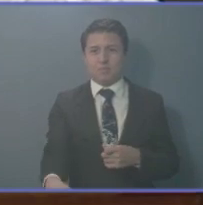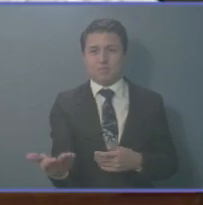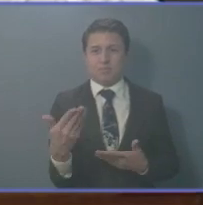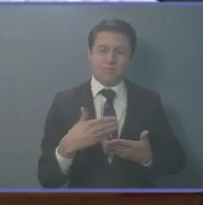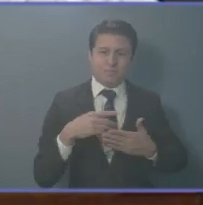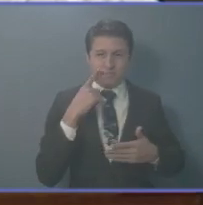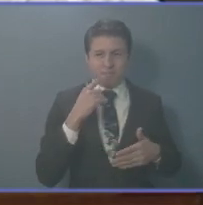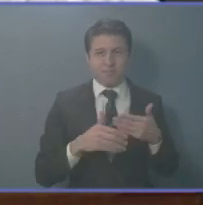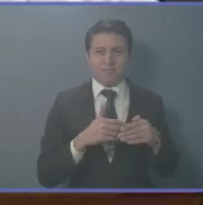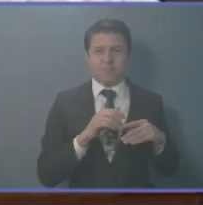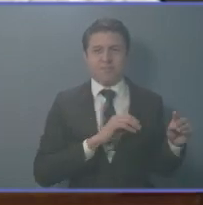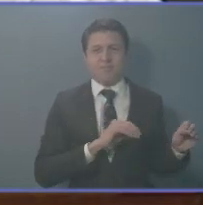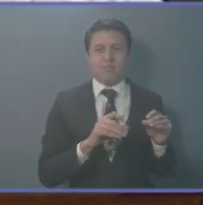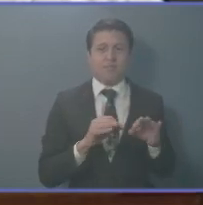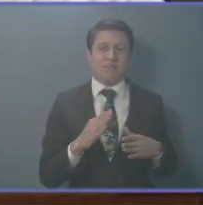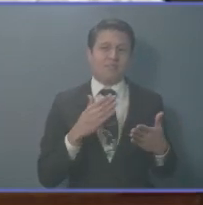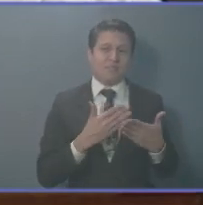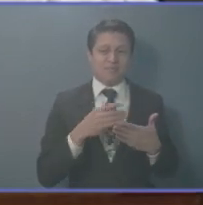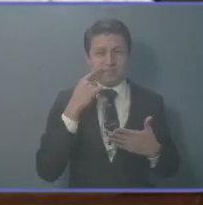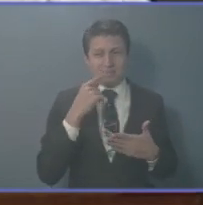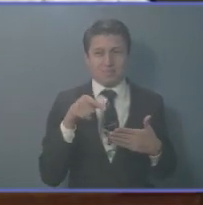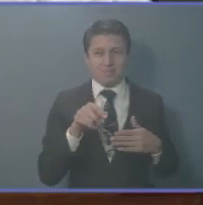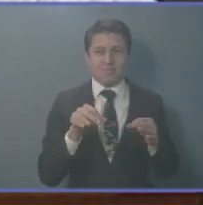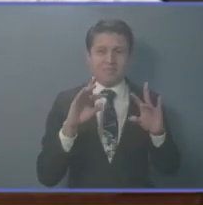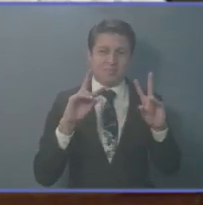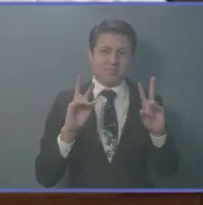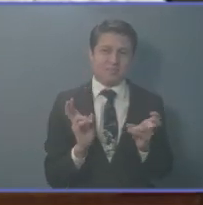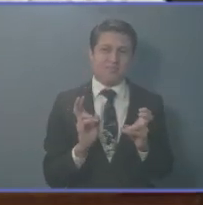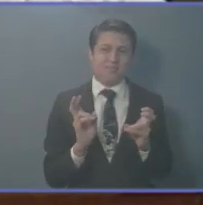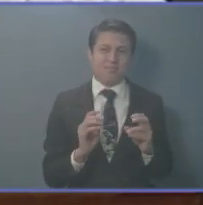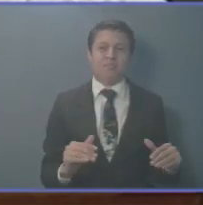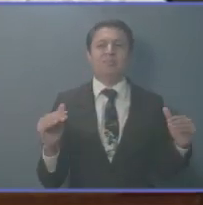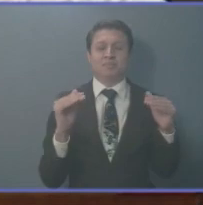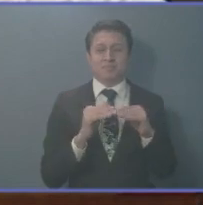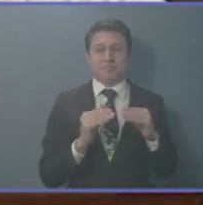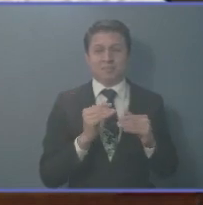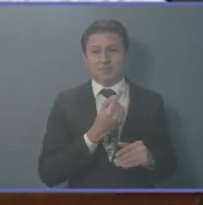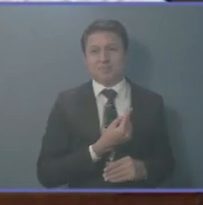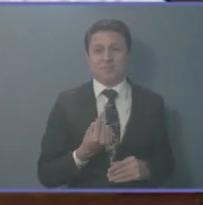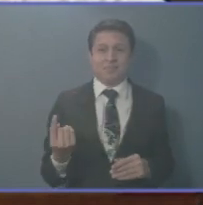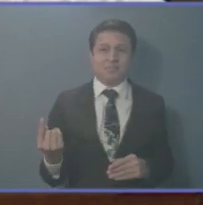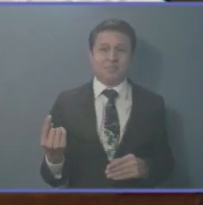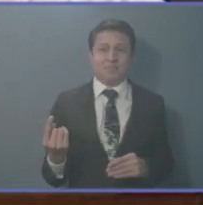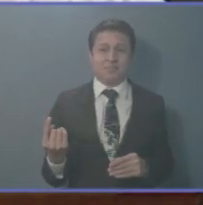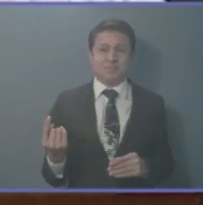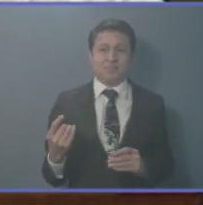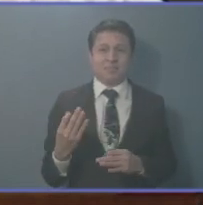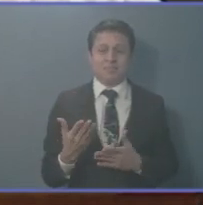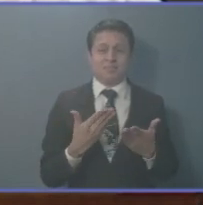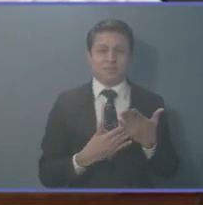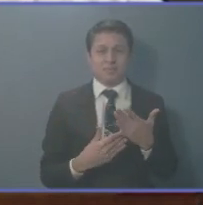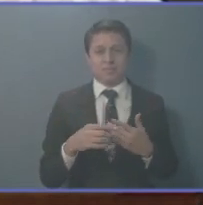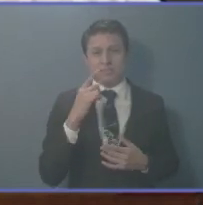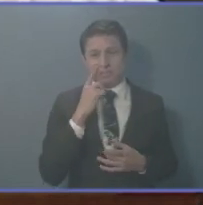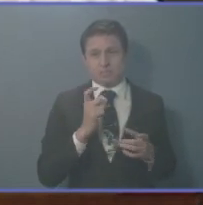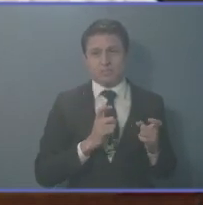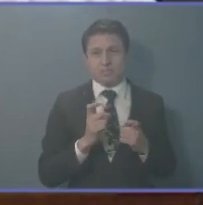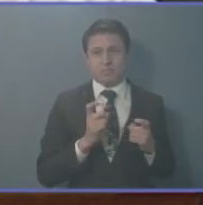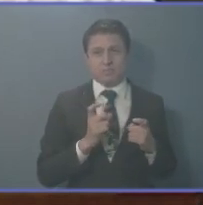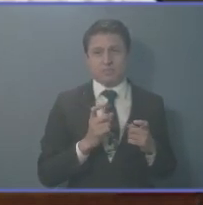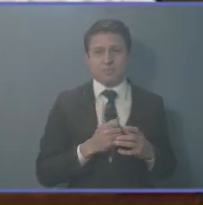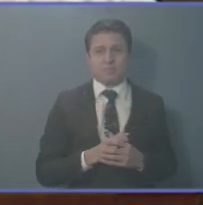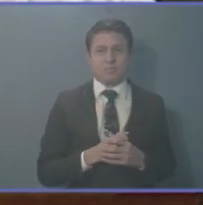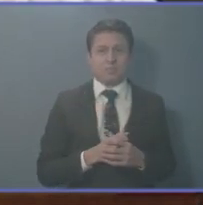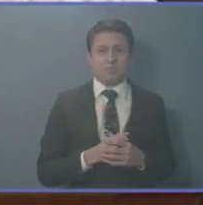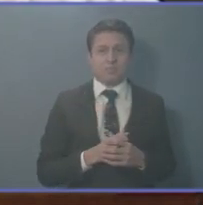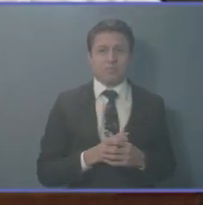aquellos casos sospechosos. En los casos de personas sospechosas también podrá aplicarse el aislamiento de acuerdo a una evaluación médica. El aislamiento